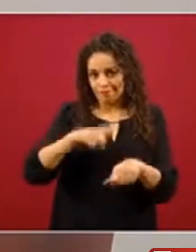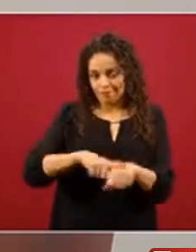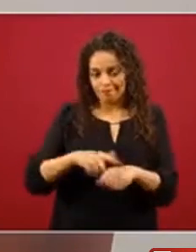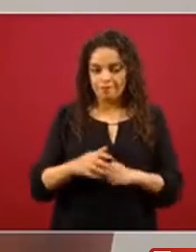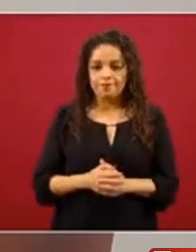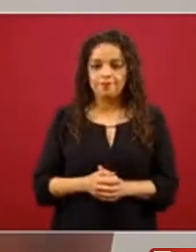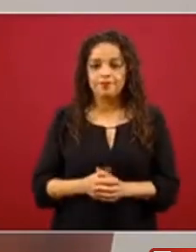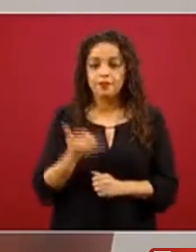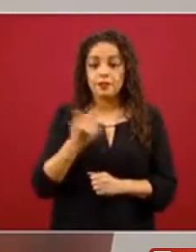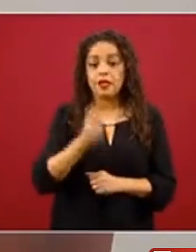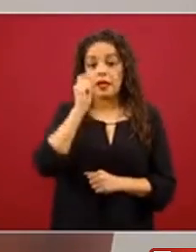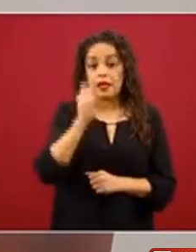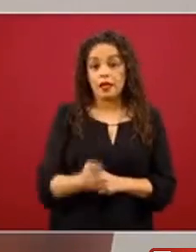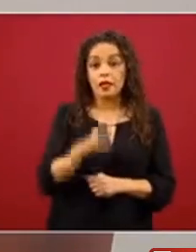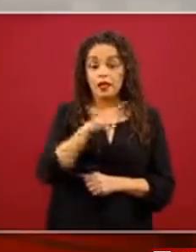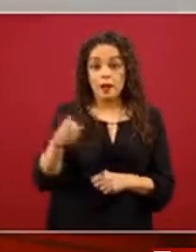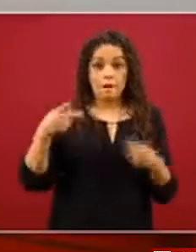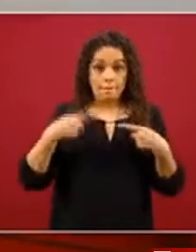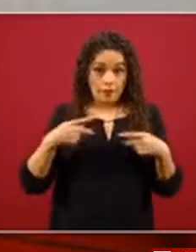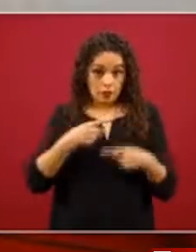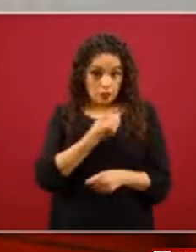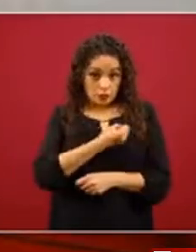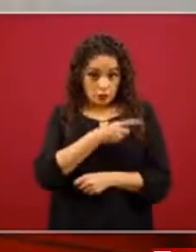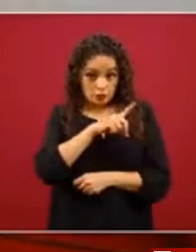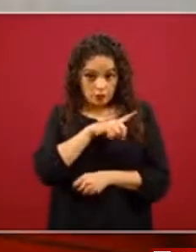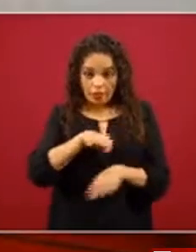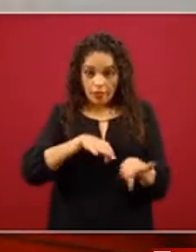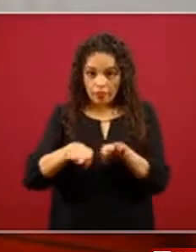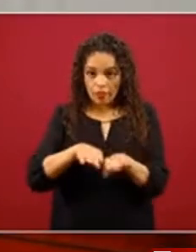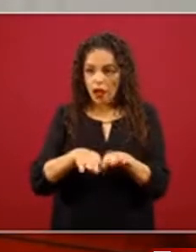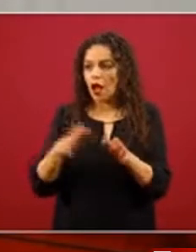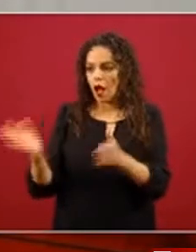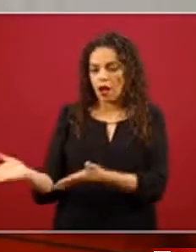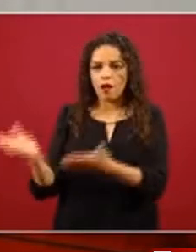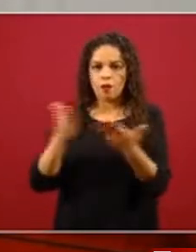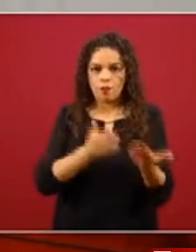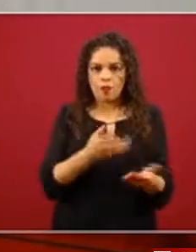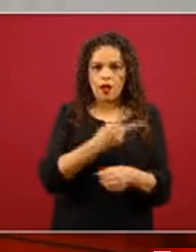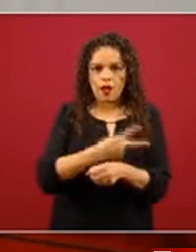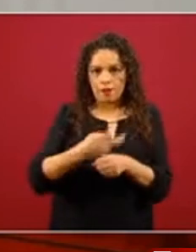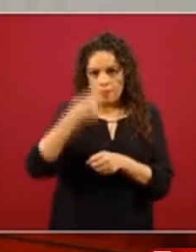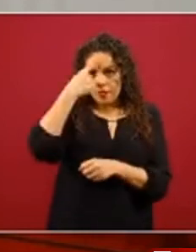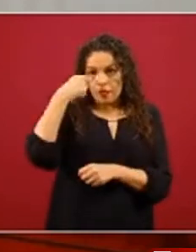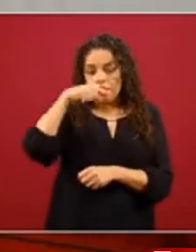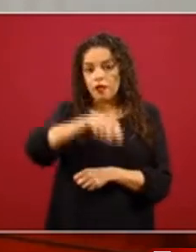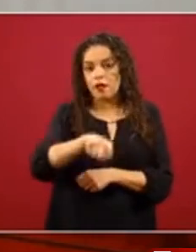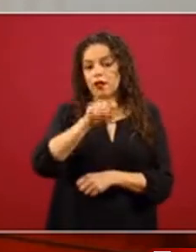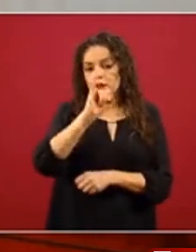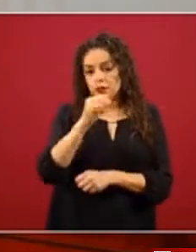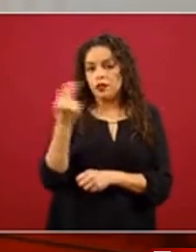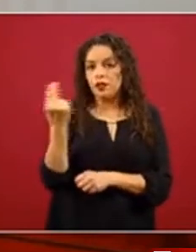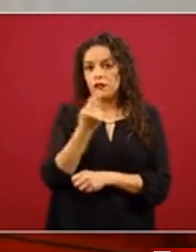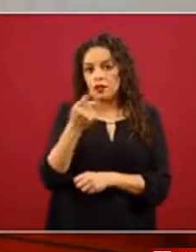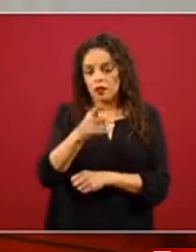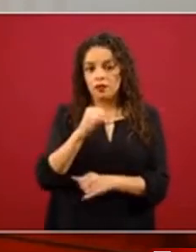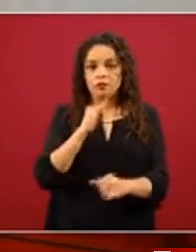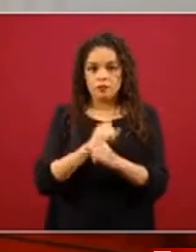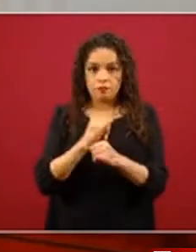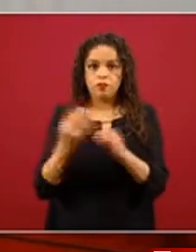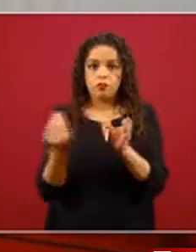de salud pues a tomarlo porque tiene justamente estas consideraciones de cómo